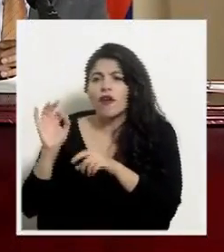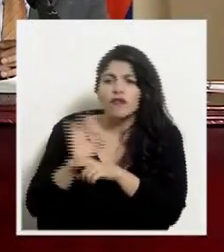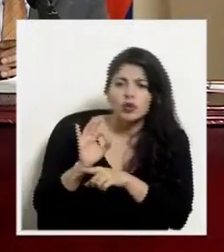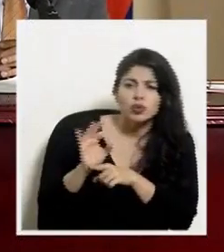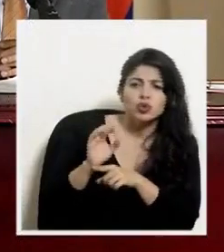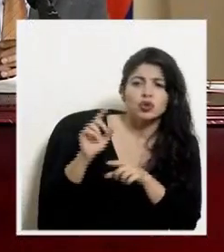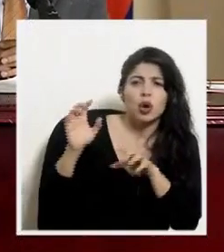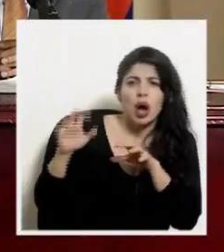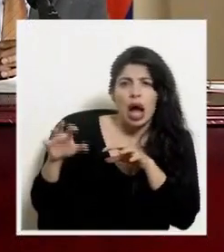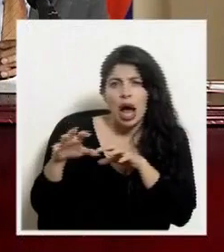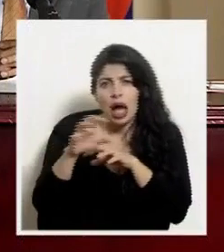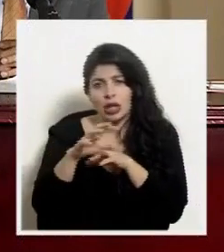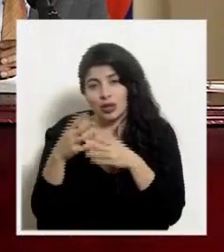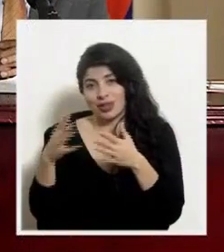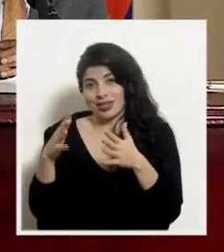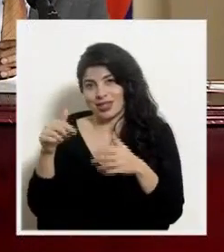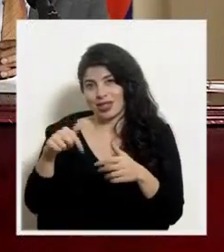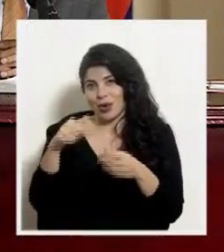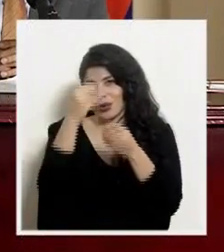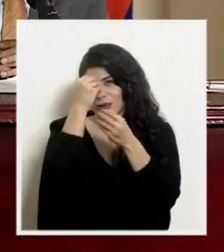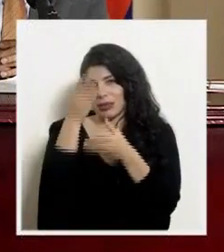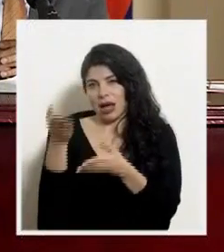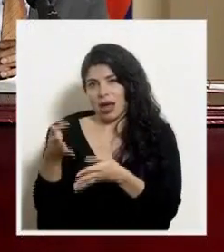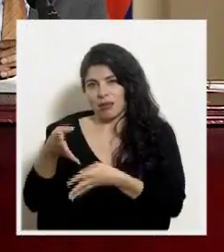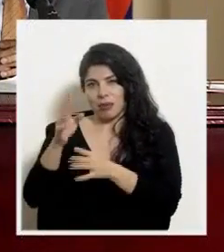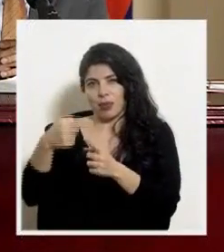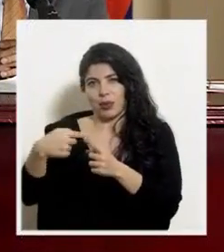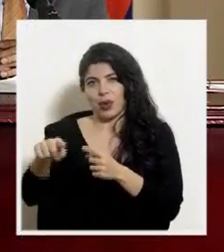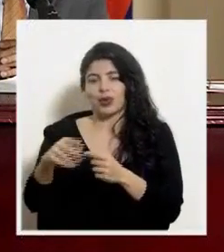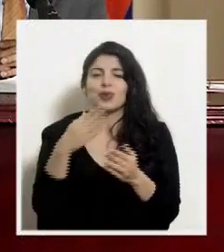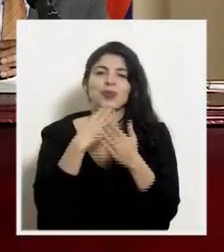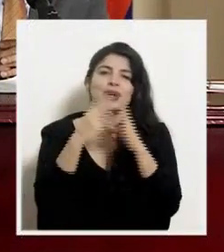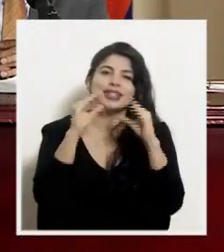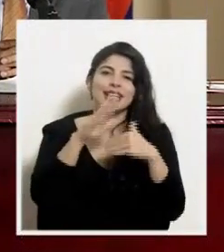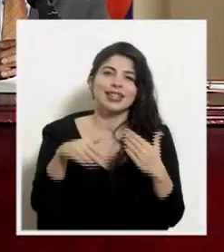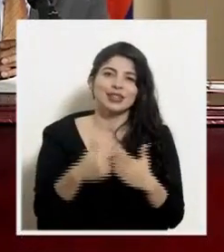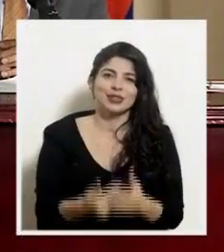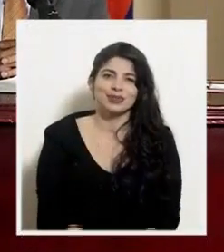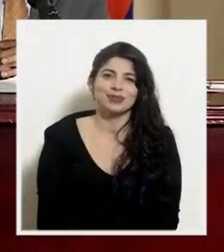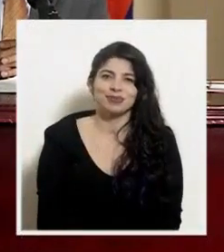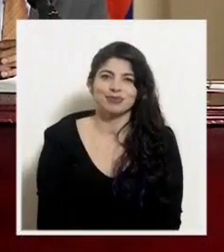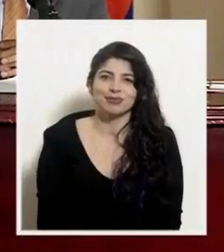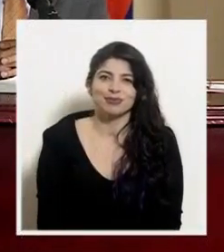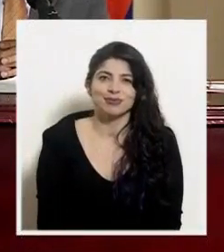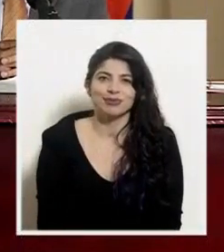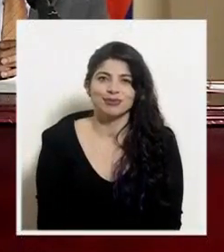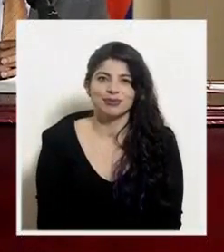cantones anunciados el día de hoy. Muy buenas tardes a todos y todas.